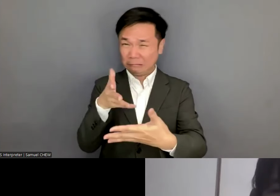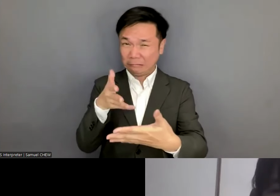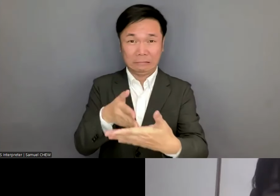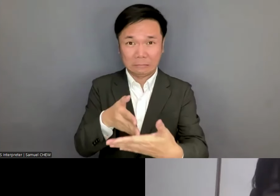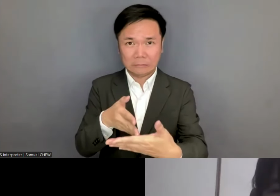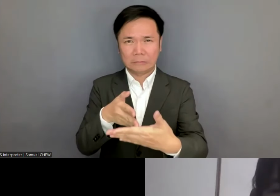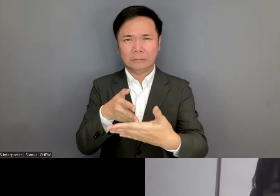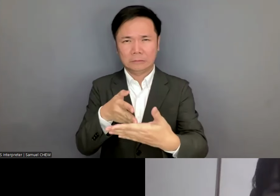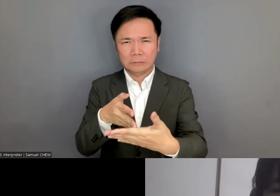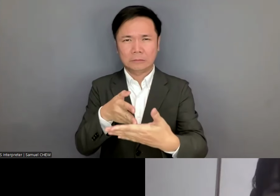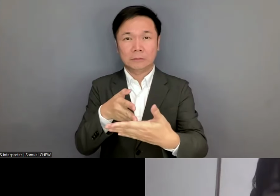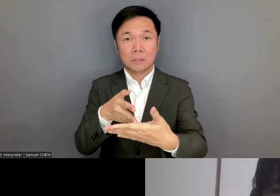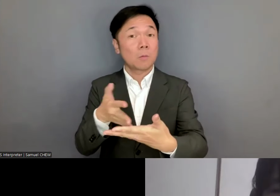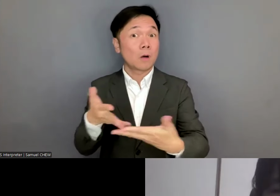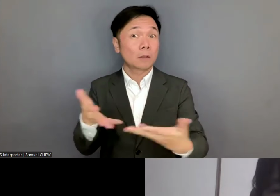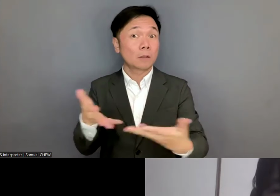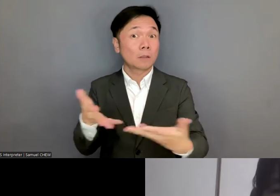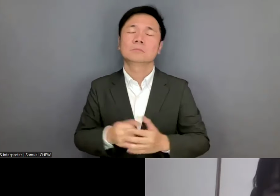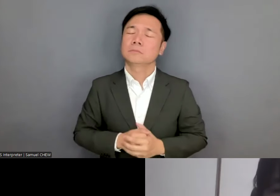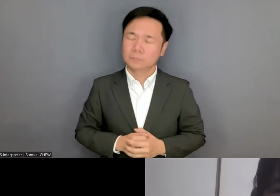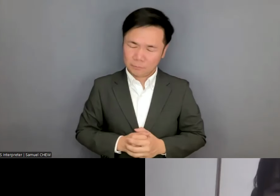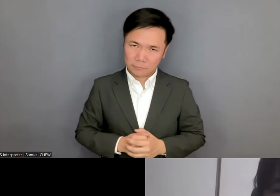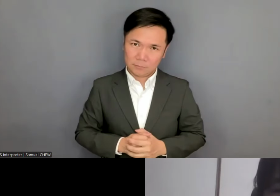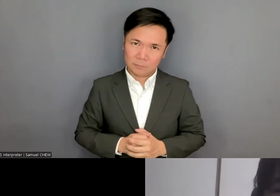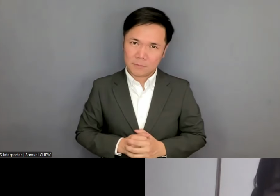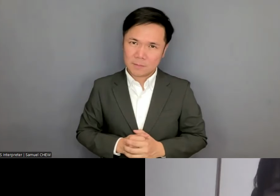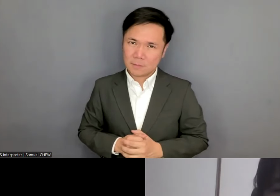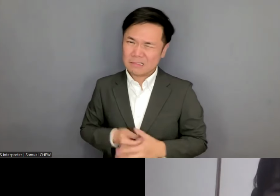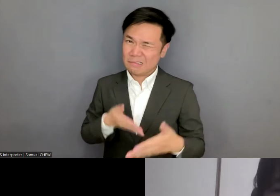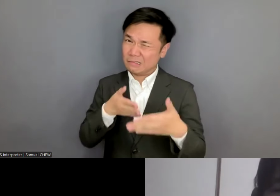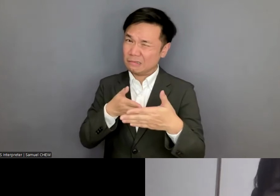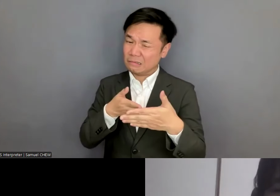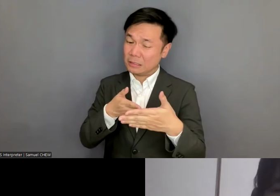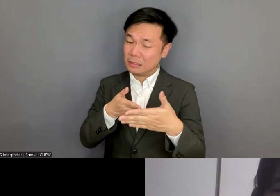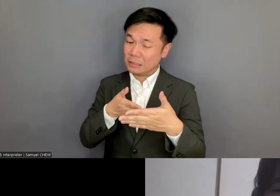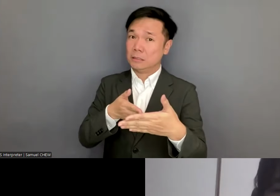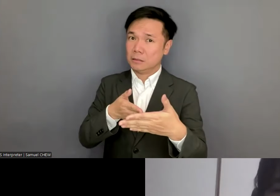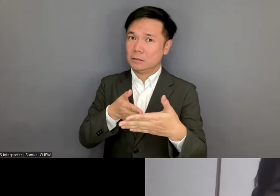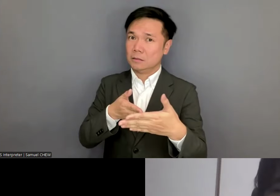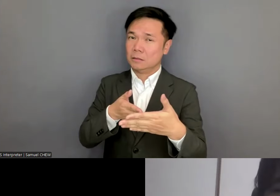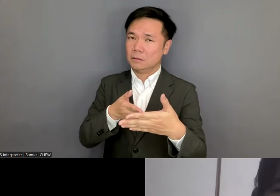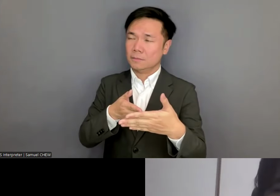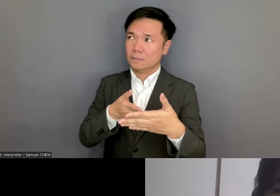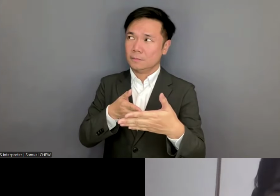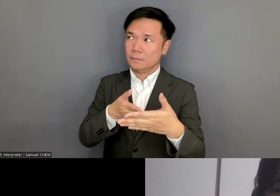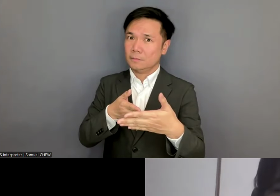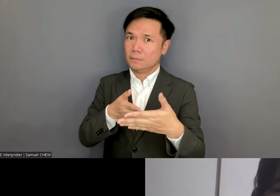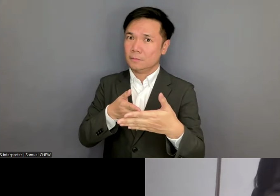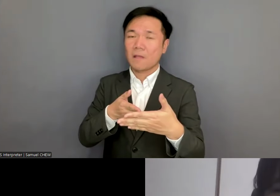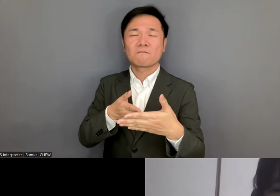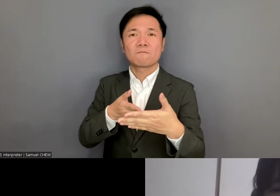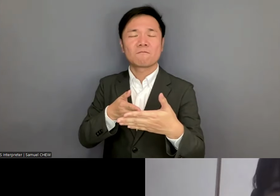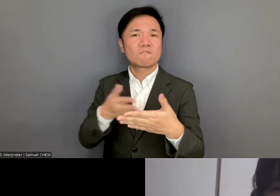objectives las um, juventudes y las infancias, en todos los for espacios de participación sustainable y development creación de goals